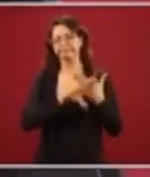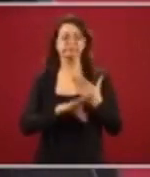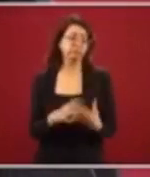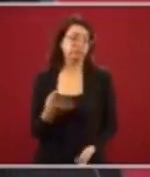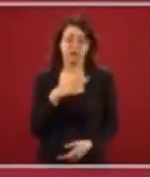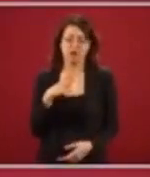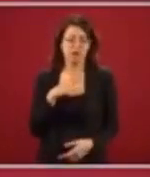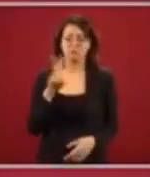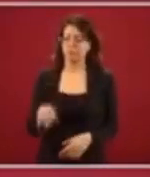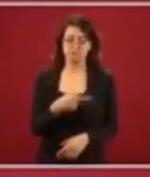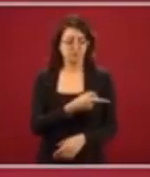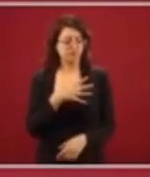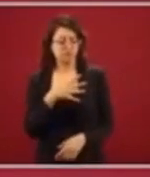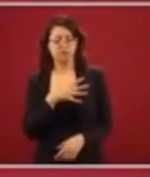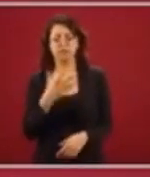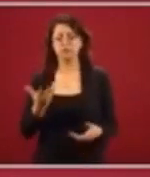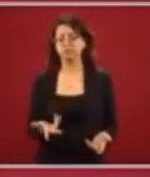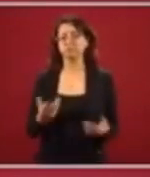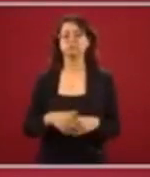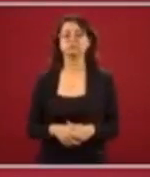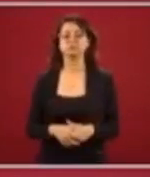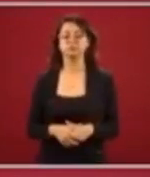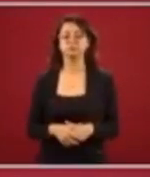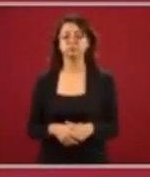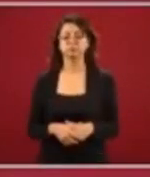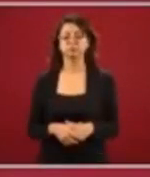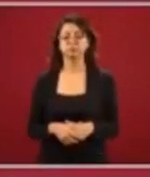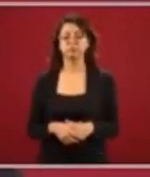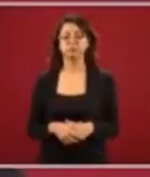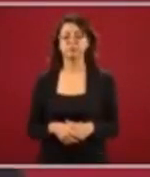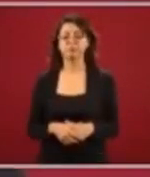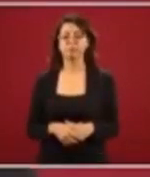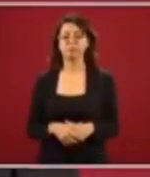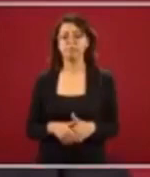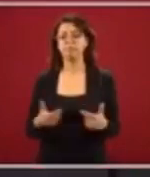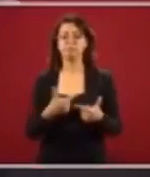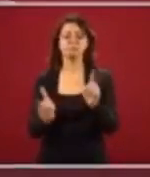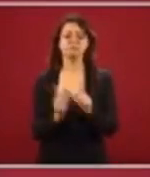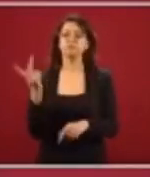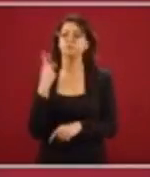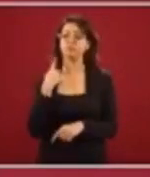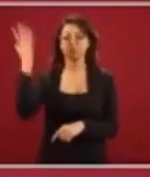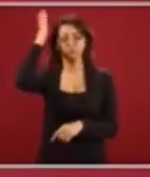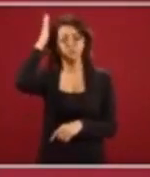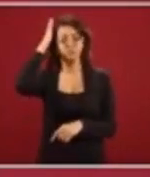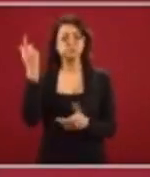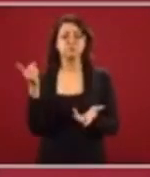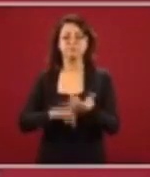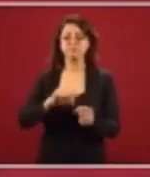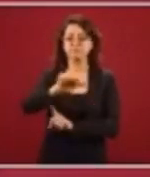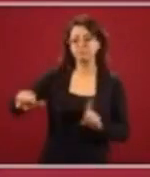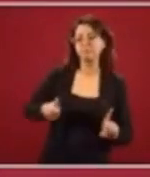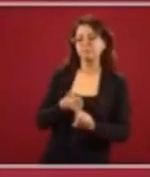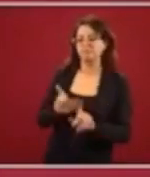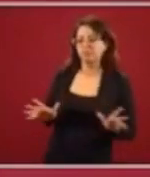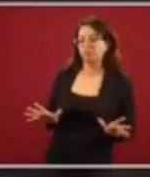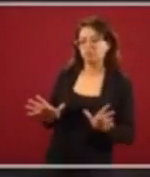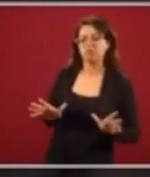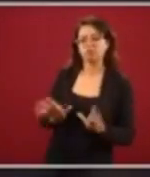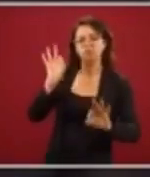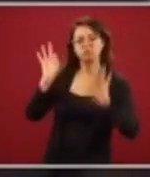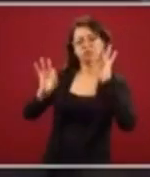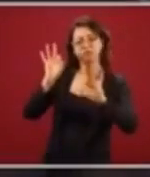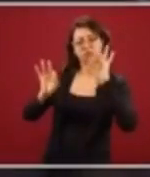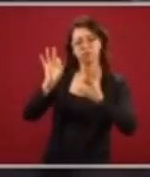reacción, están participando dirigentes de partidos políticos alentando